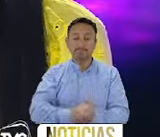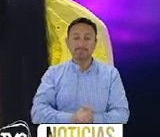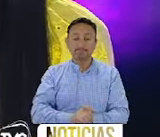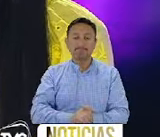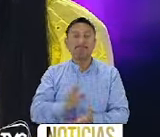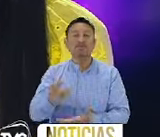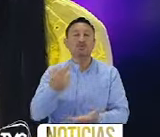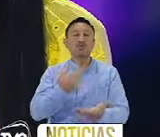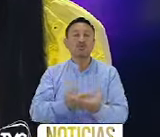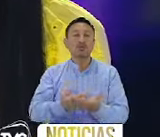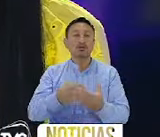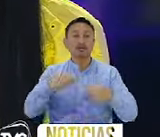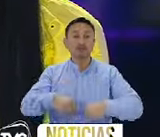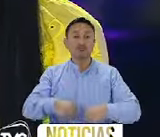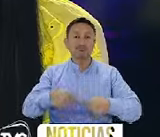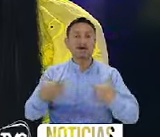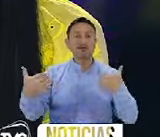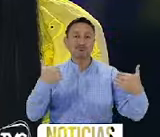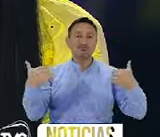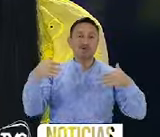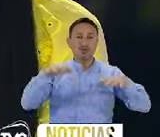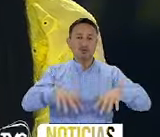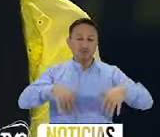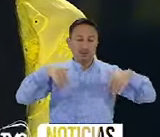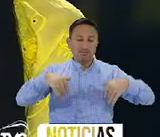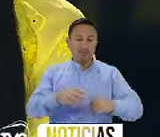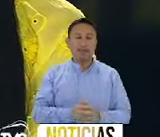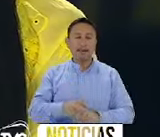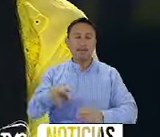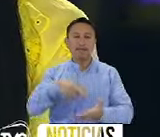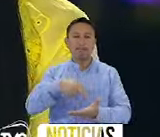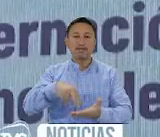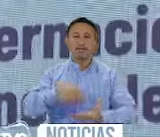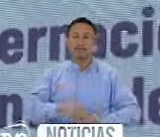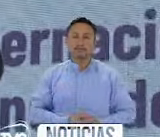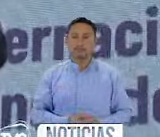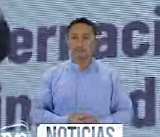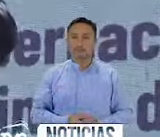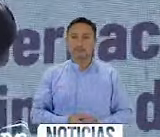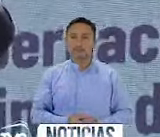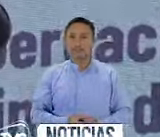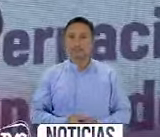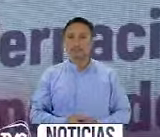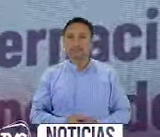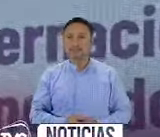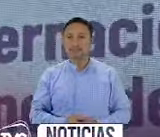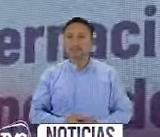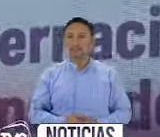shows artísticos y folclóricos.